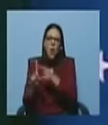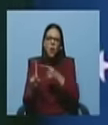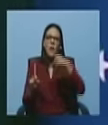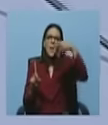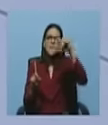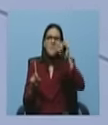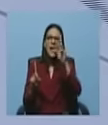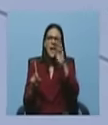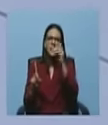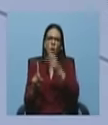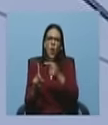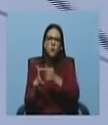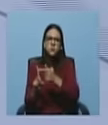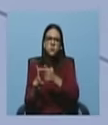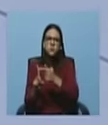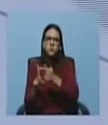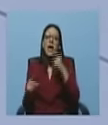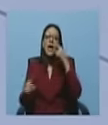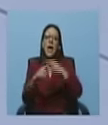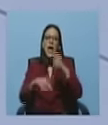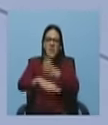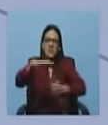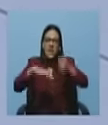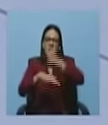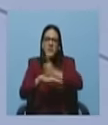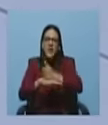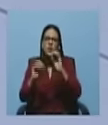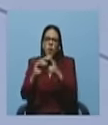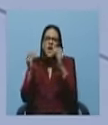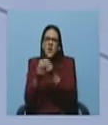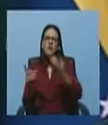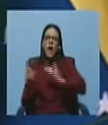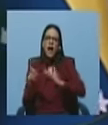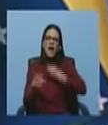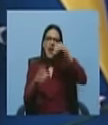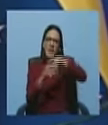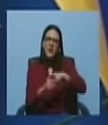Guanipa, que es exdirector de despacho de la alcaldía de Maracaibo,